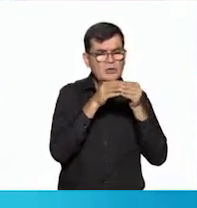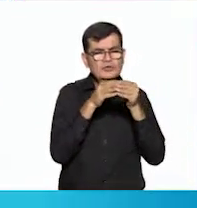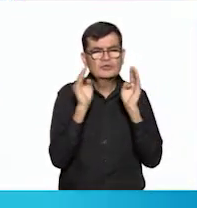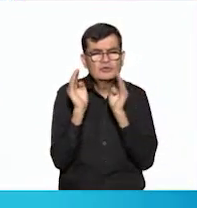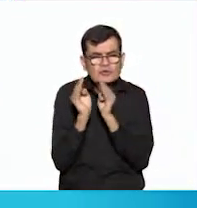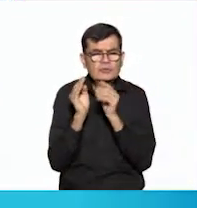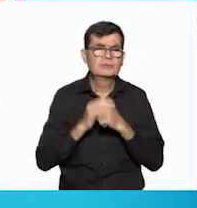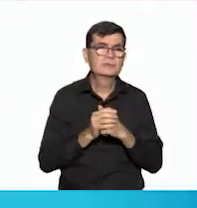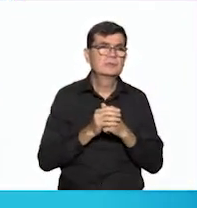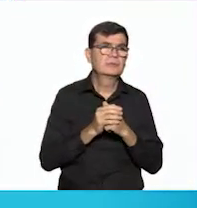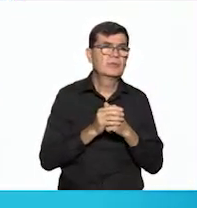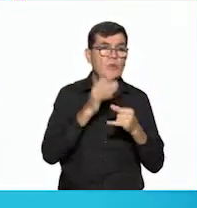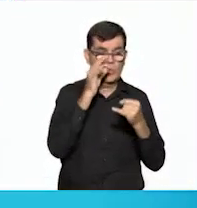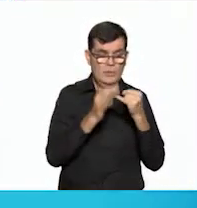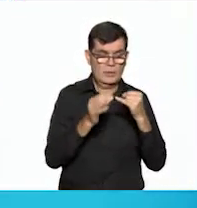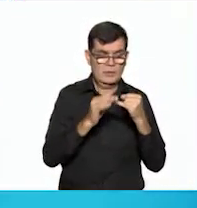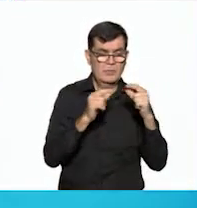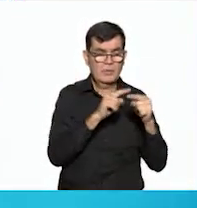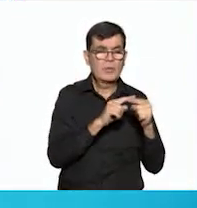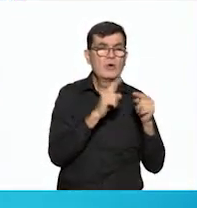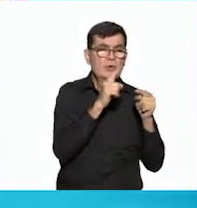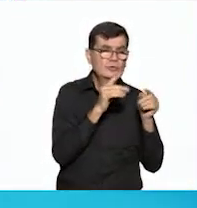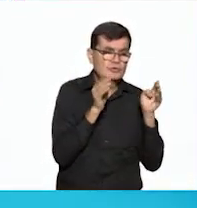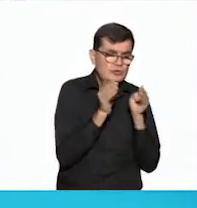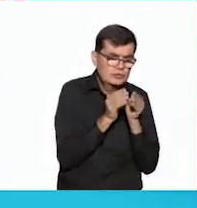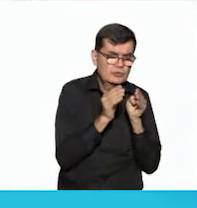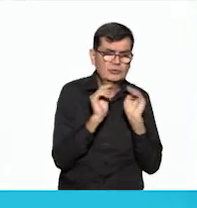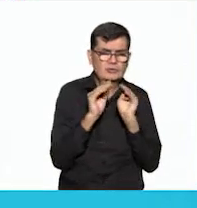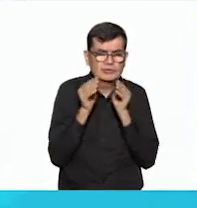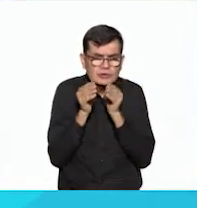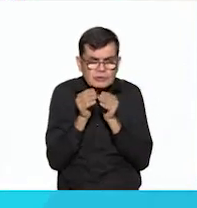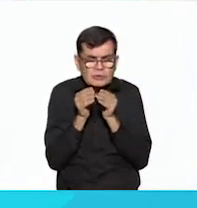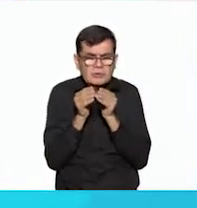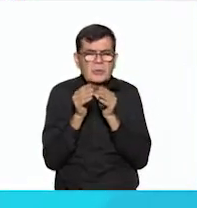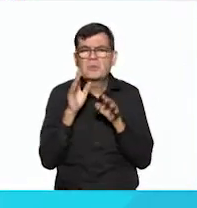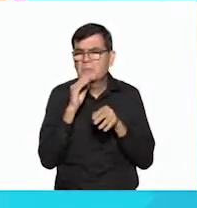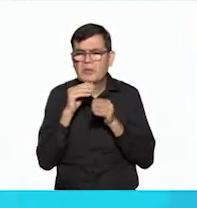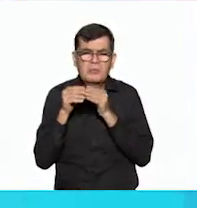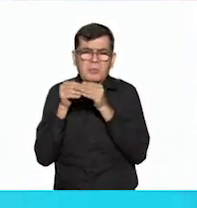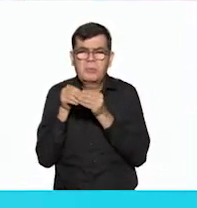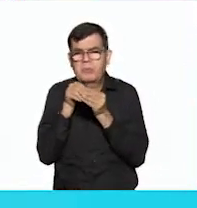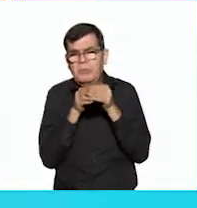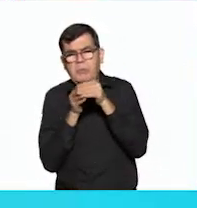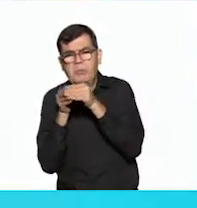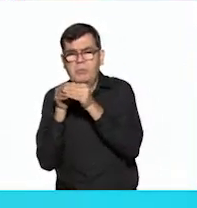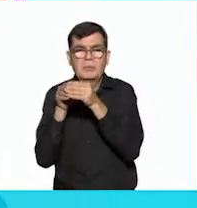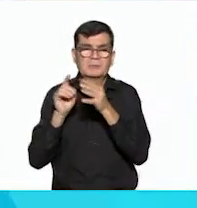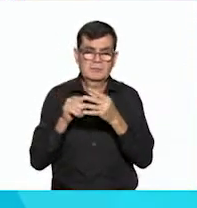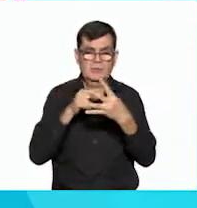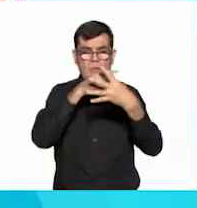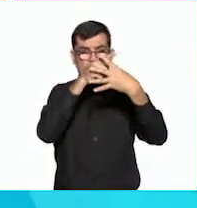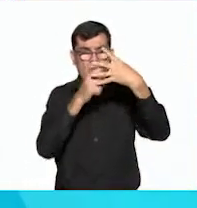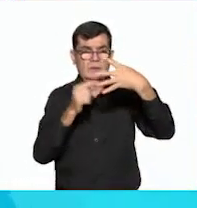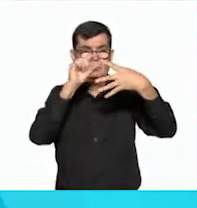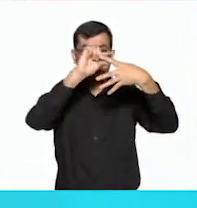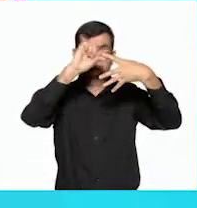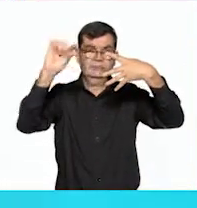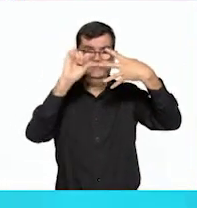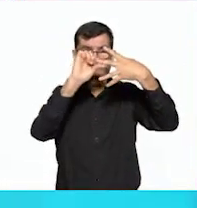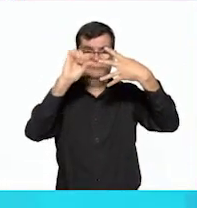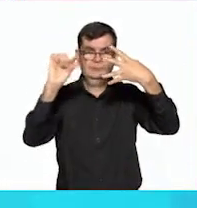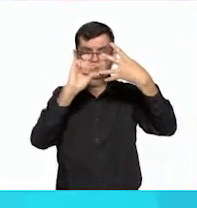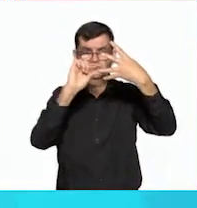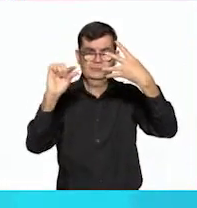chiquito. El último, un chiquito tan chiquito que no podía navegar. Son cuatro versos, Ale.